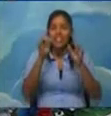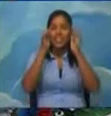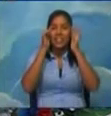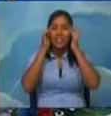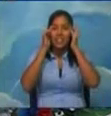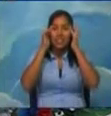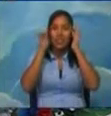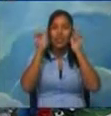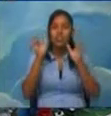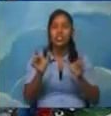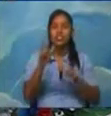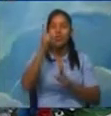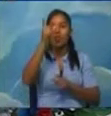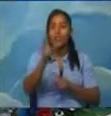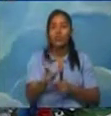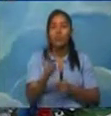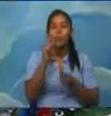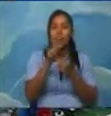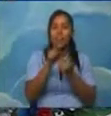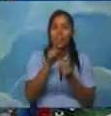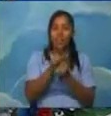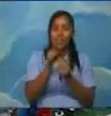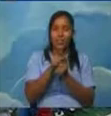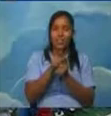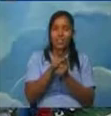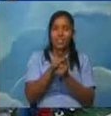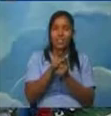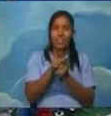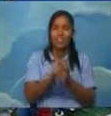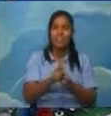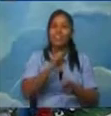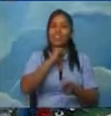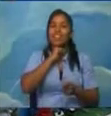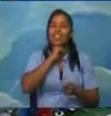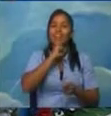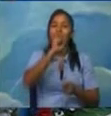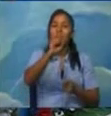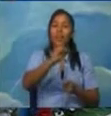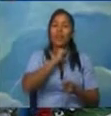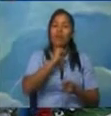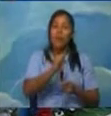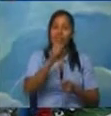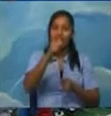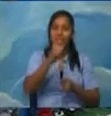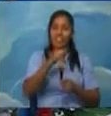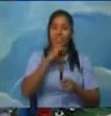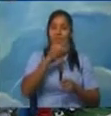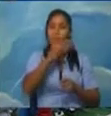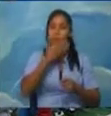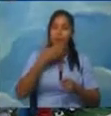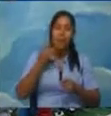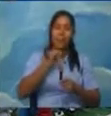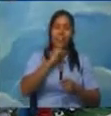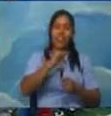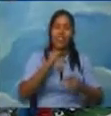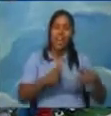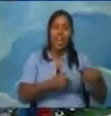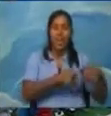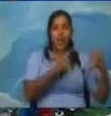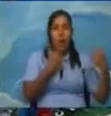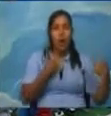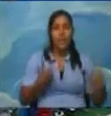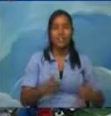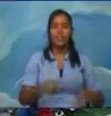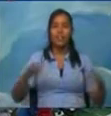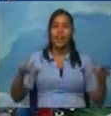son baratos. Ni los chinos que son baratísimos. El mejor cosmético. El mejor cosmético. Es el corazón alegre. Es